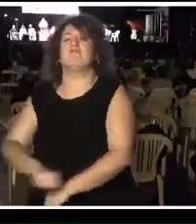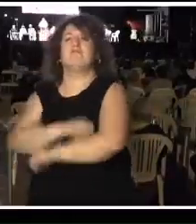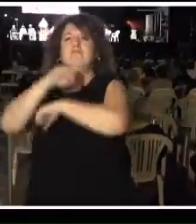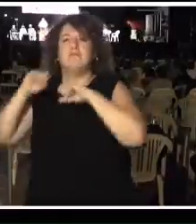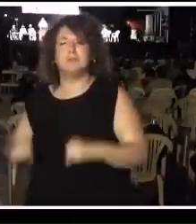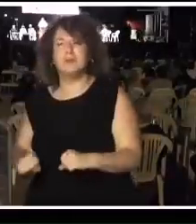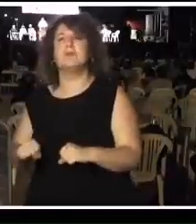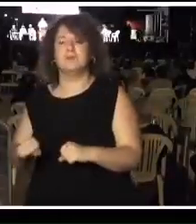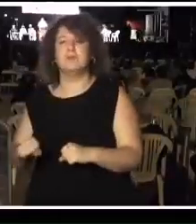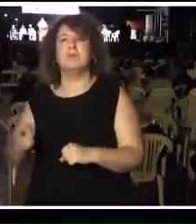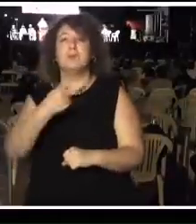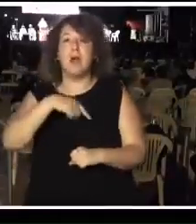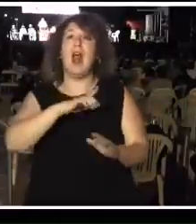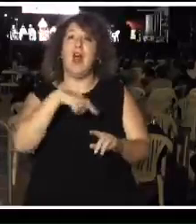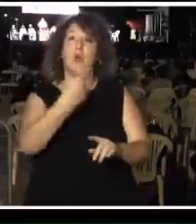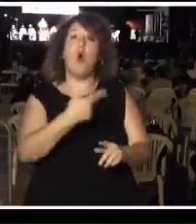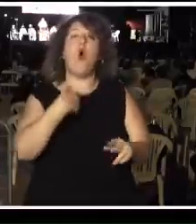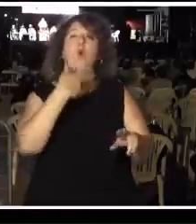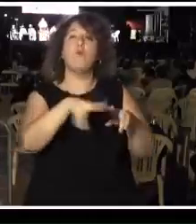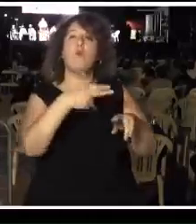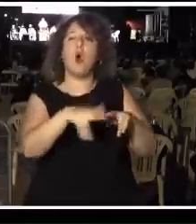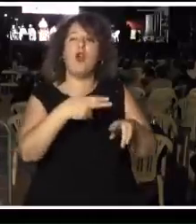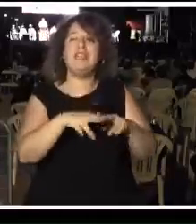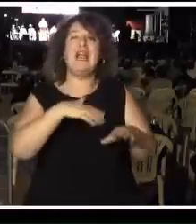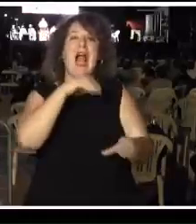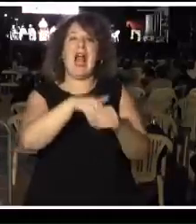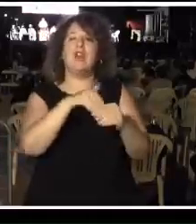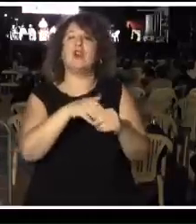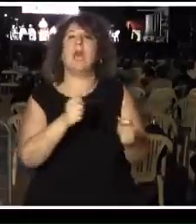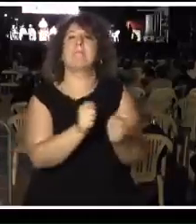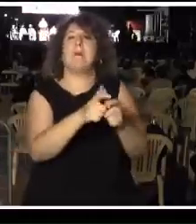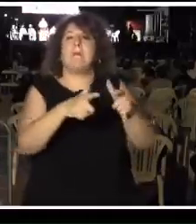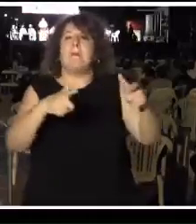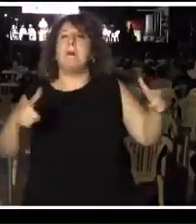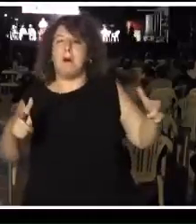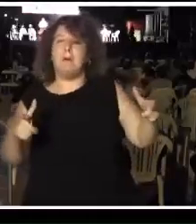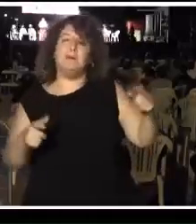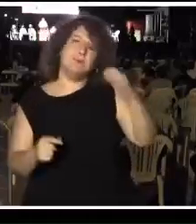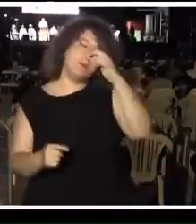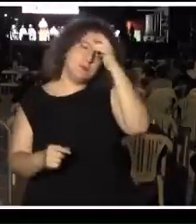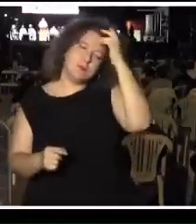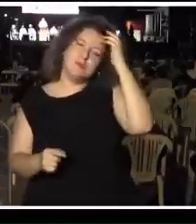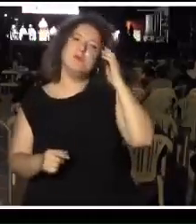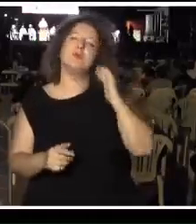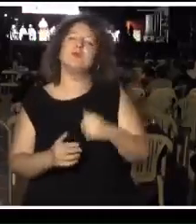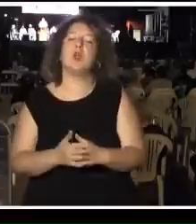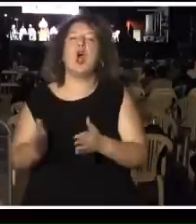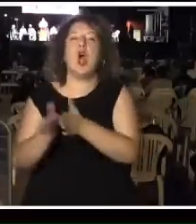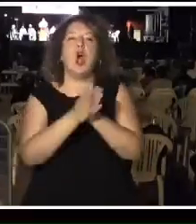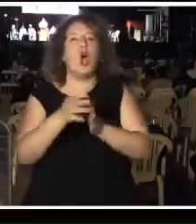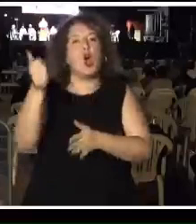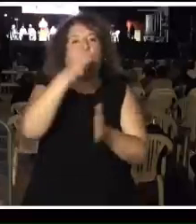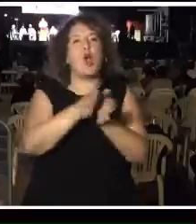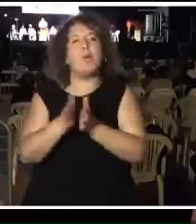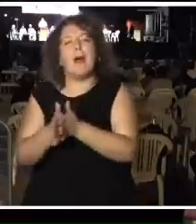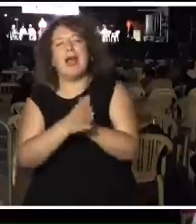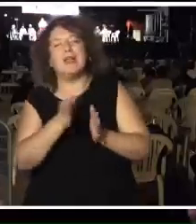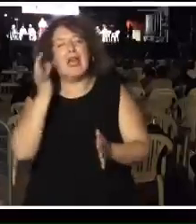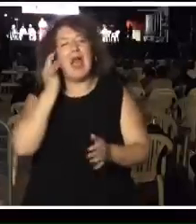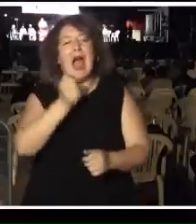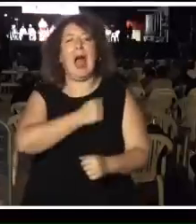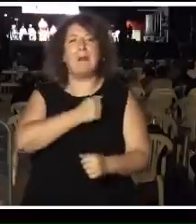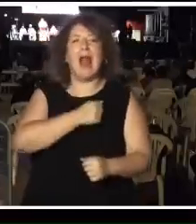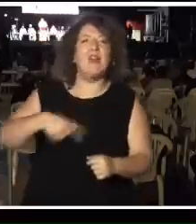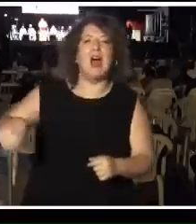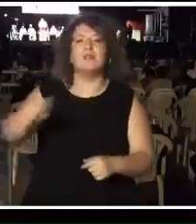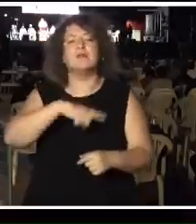incrementar nuestra fortaleza política y electoral. Amigos y amigas, compañeras y camaradas,